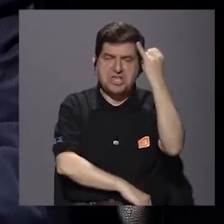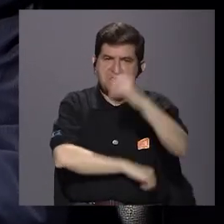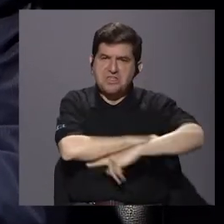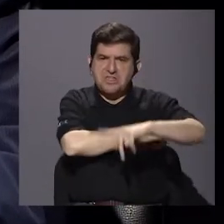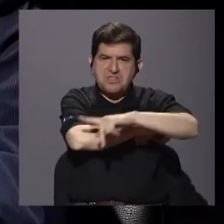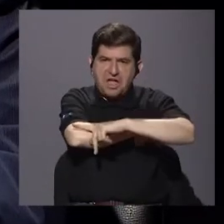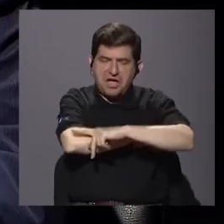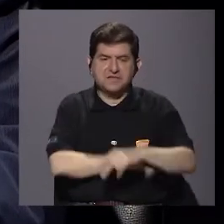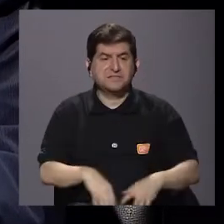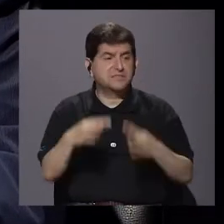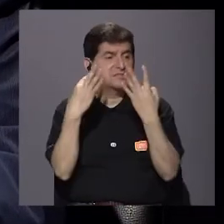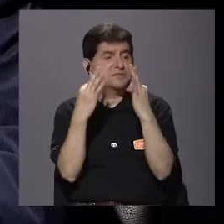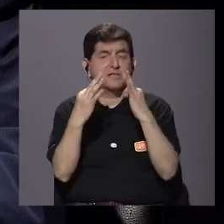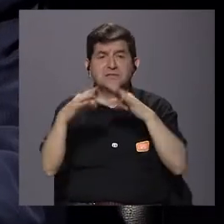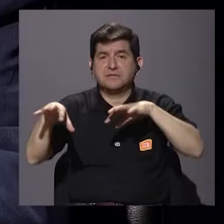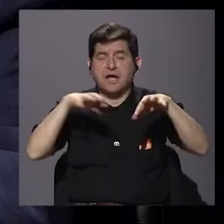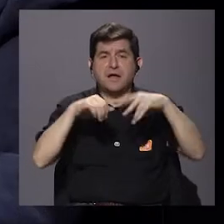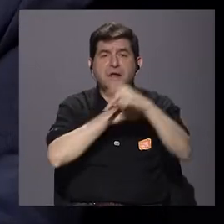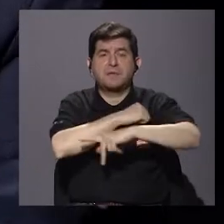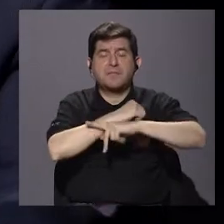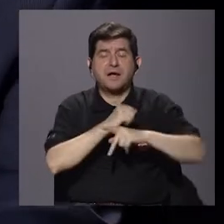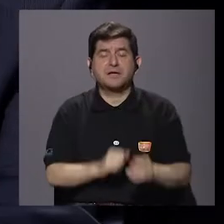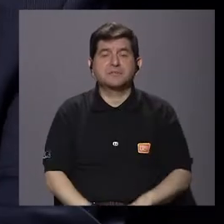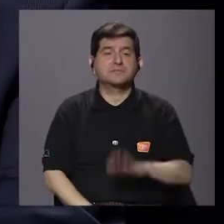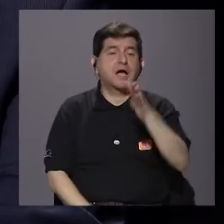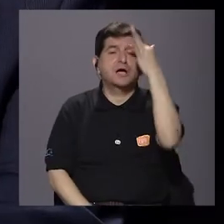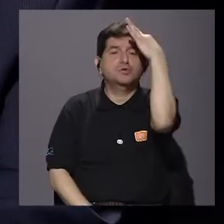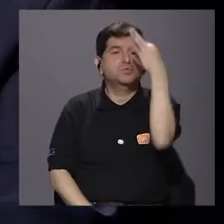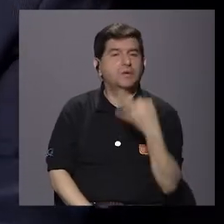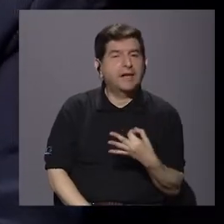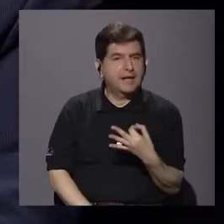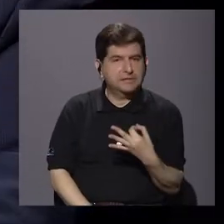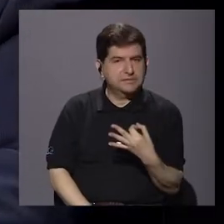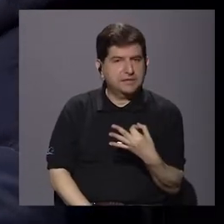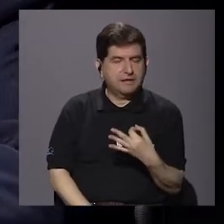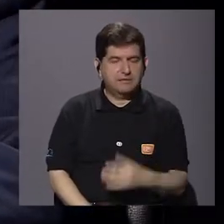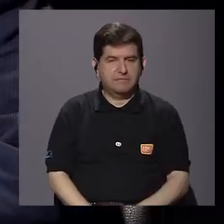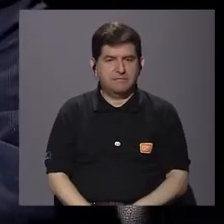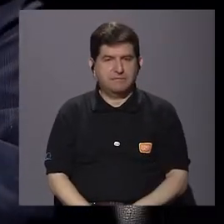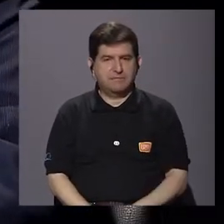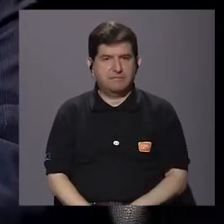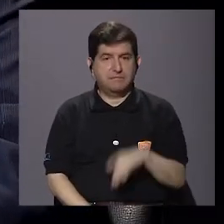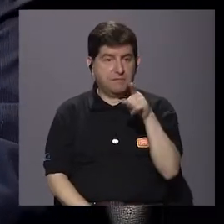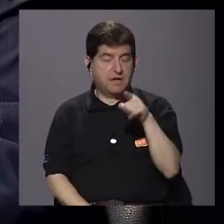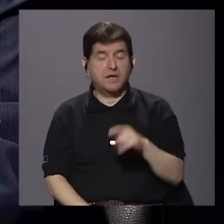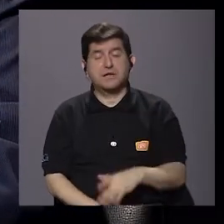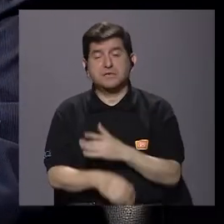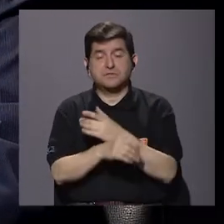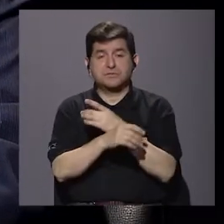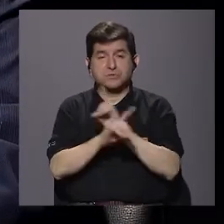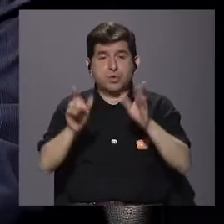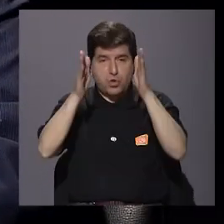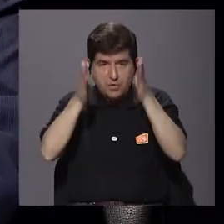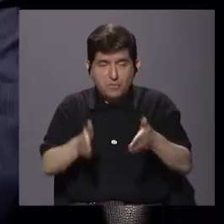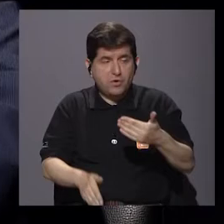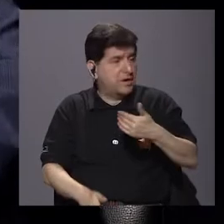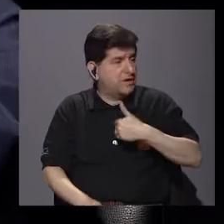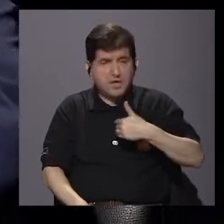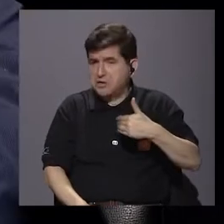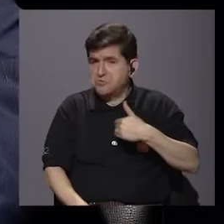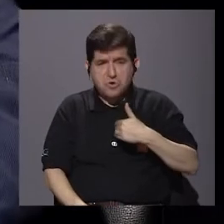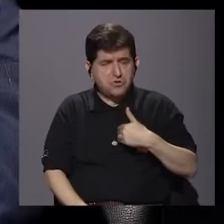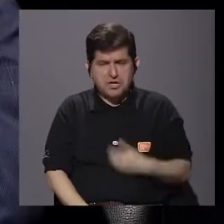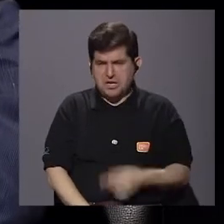país y para el tratar de mover el país hacia sus creencias y en ese sentido un demócrata yo creo que no tiene que